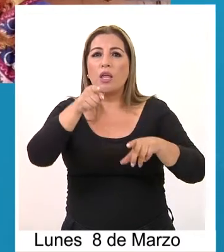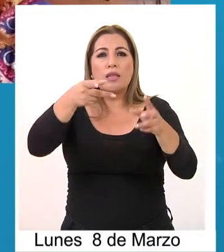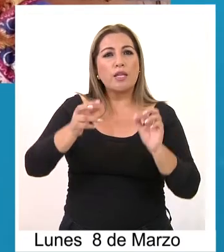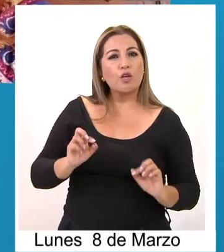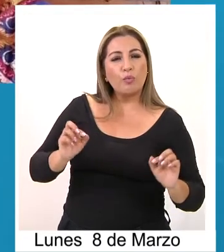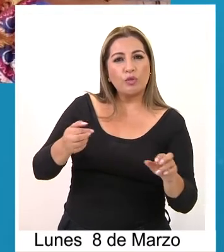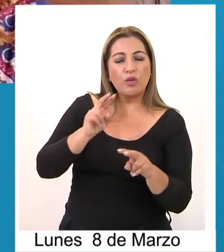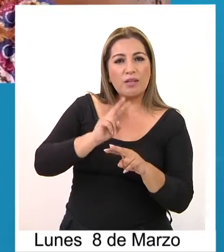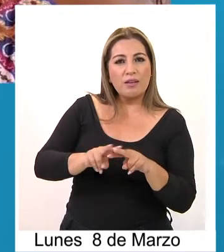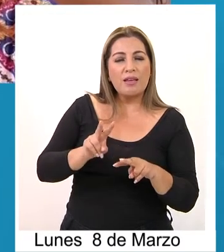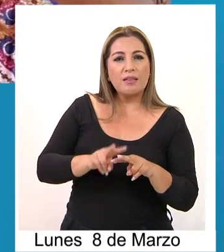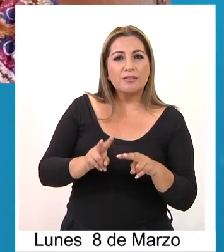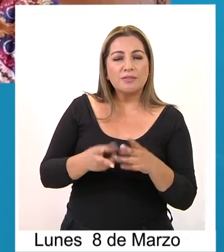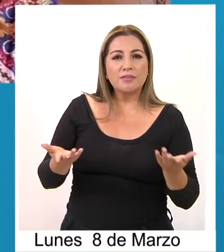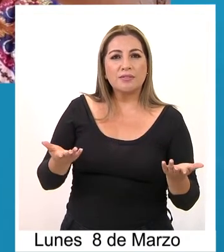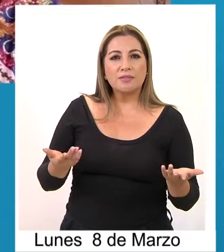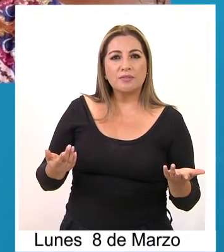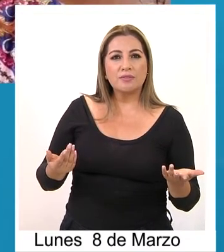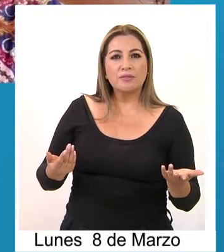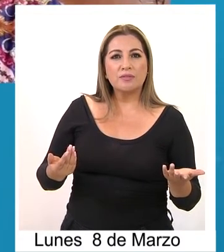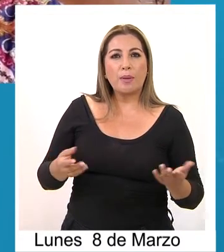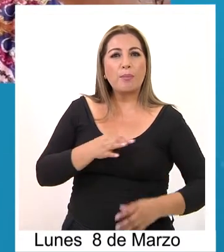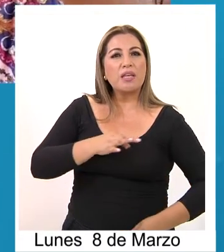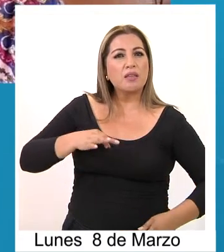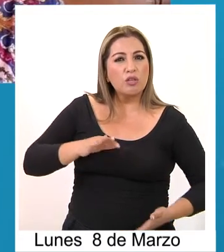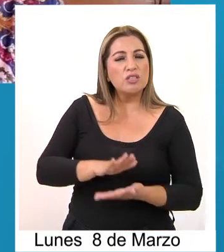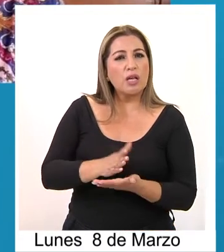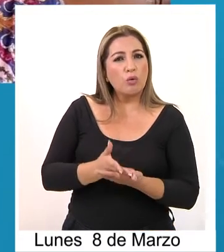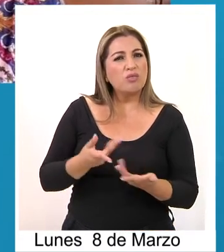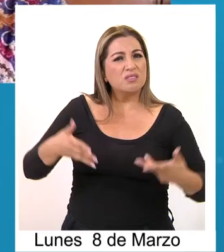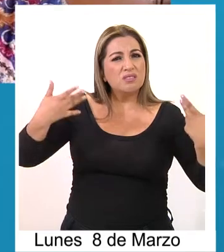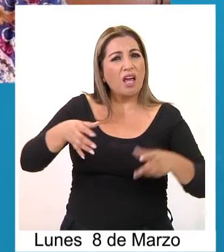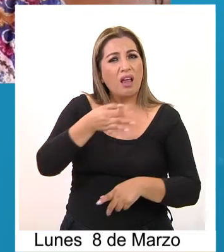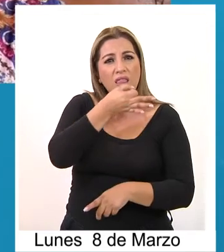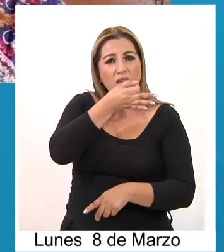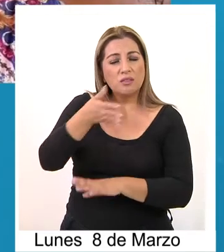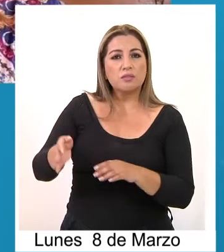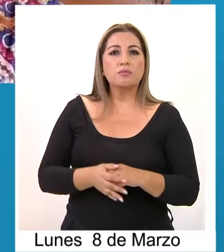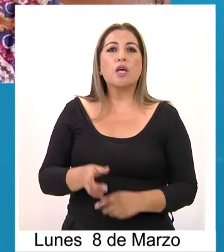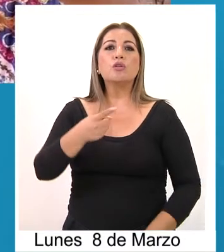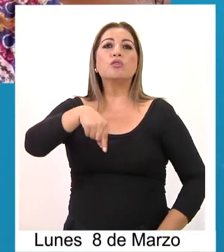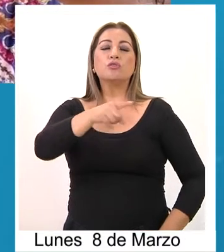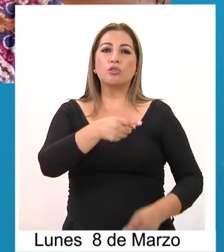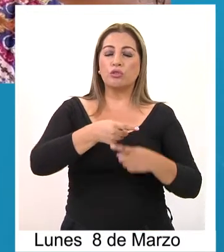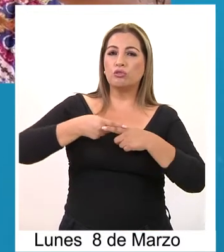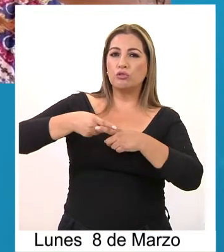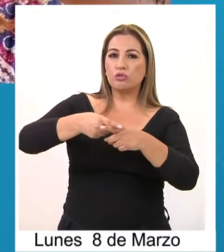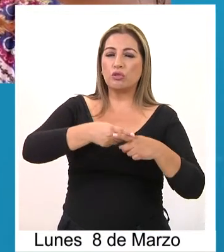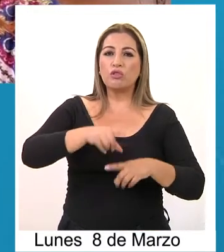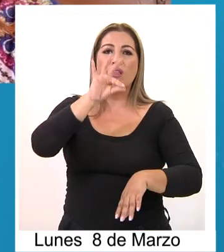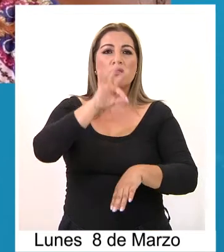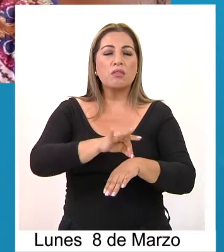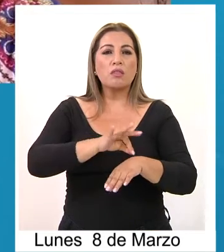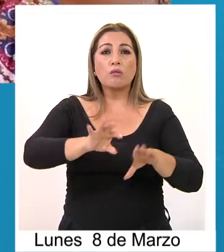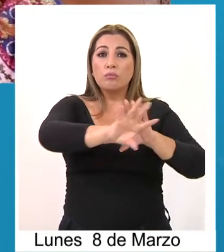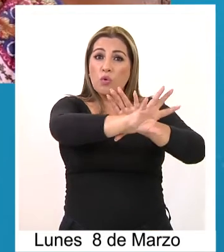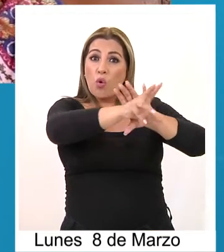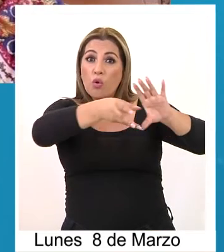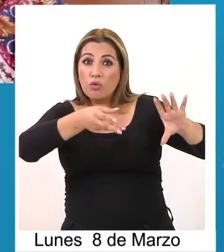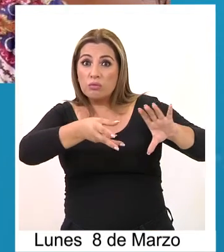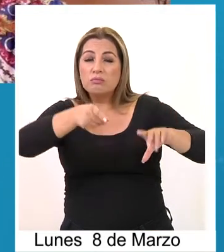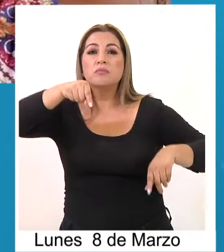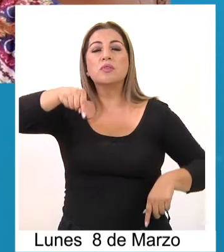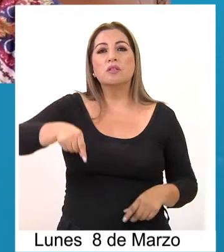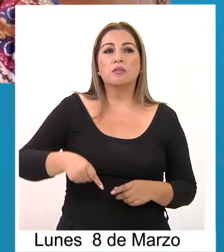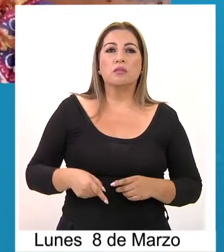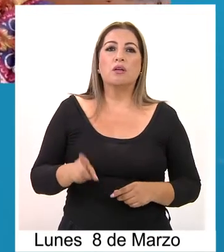tenido la posibilidad de hacer ver esta posición, digamos, ante el Ministerio de Salud. Nosotros como sociedad de endocrinología ginecológica, la